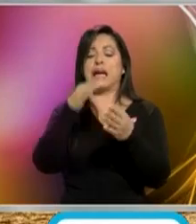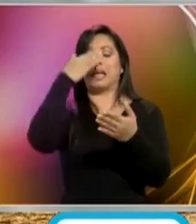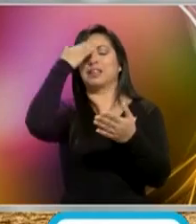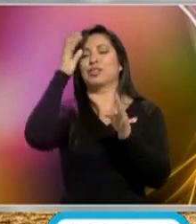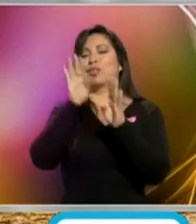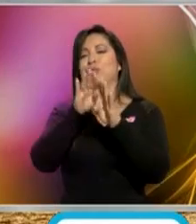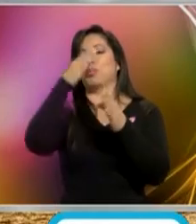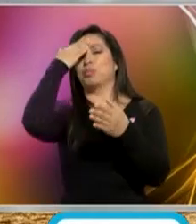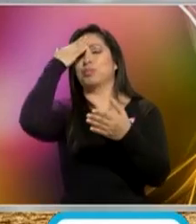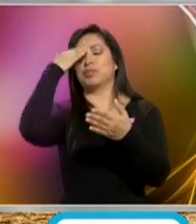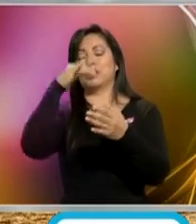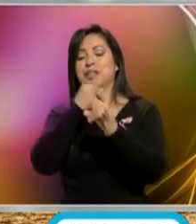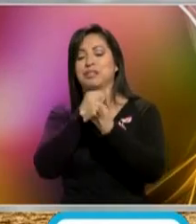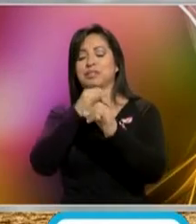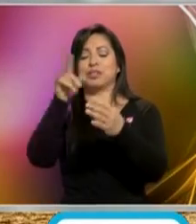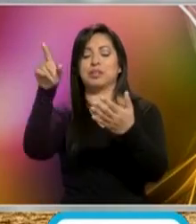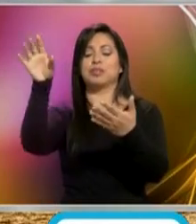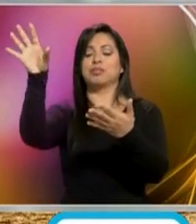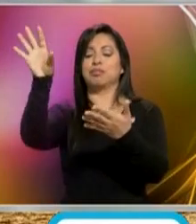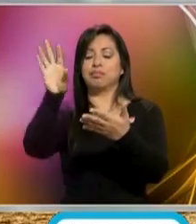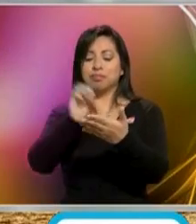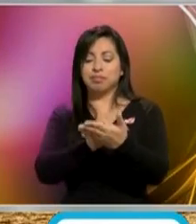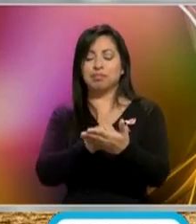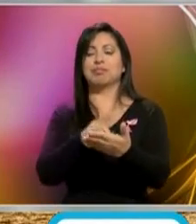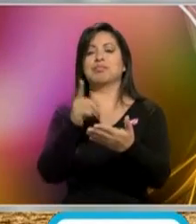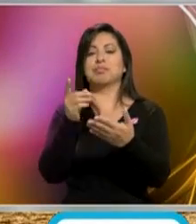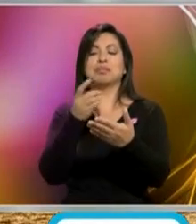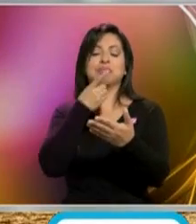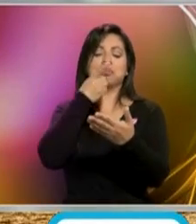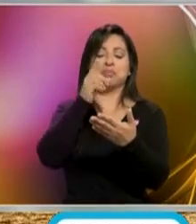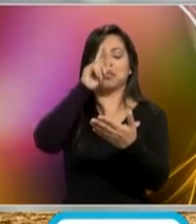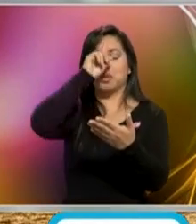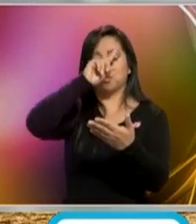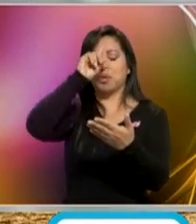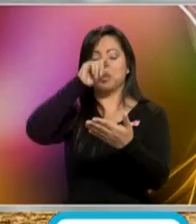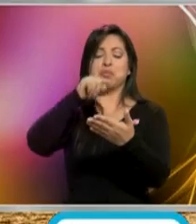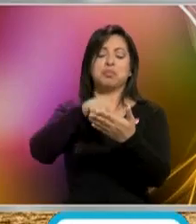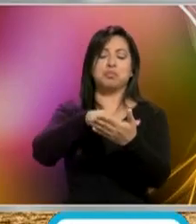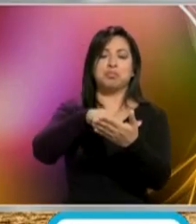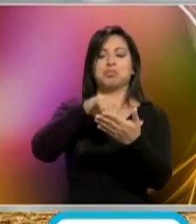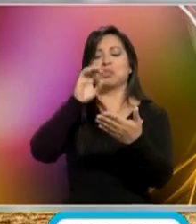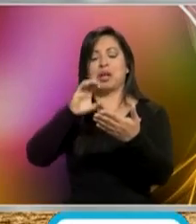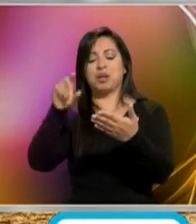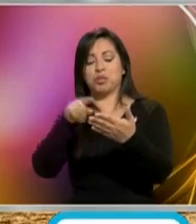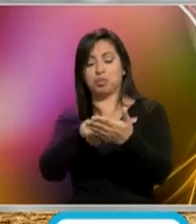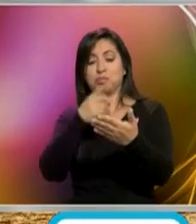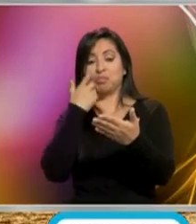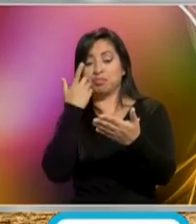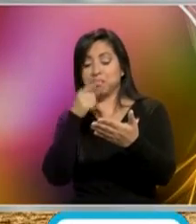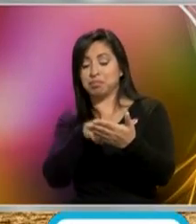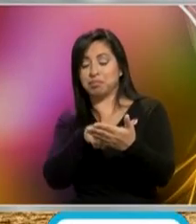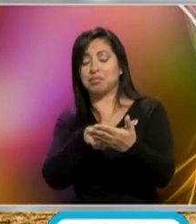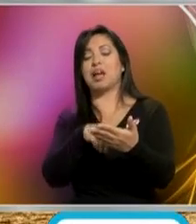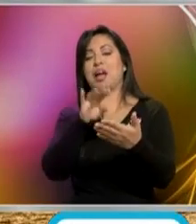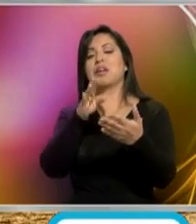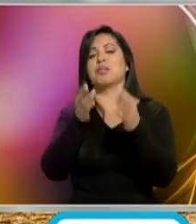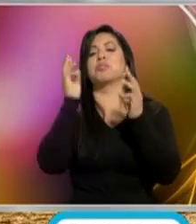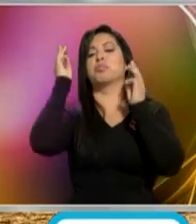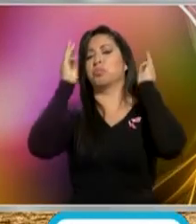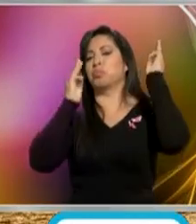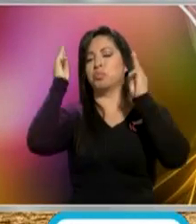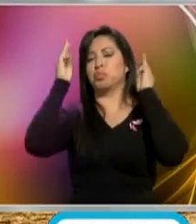esa localidad en la que particularmente yo tenga interés. Ok. En el caso de Cancún, visitar el Museo Maya, la zona